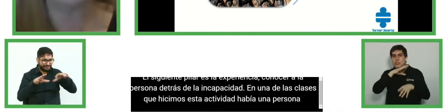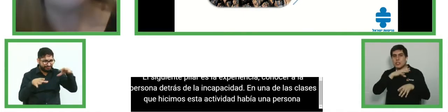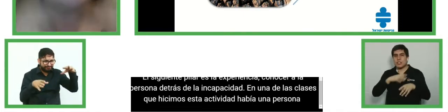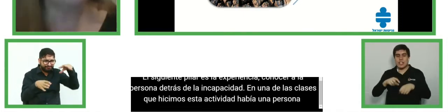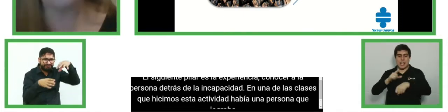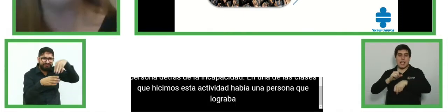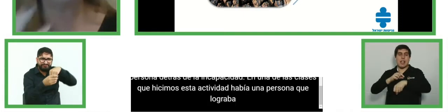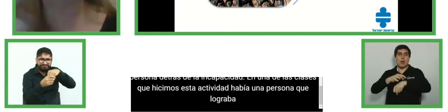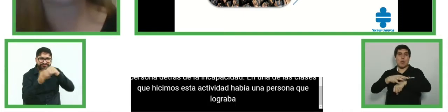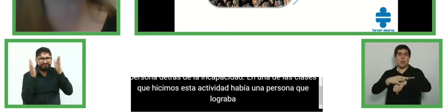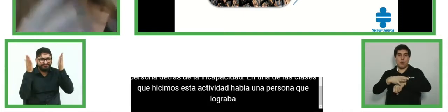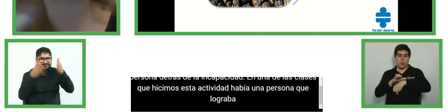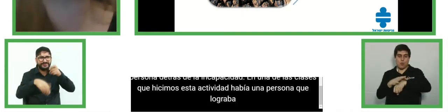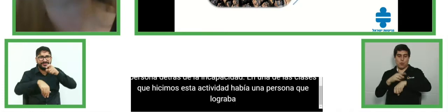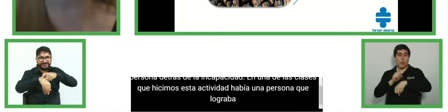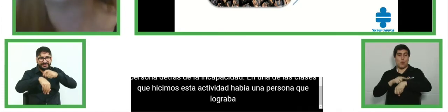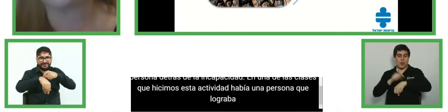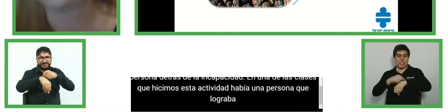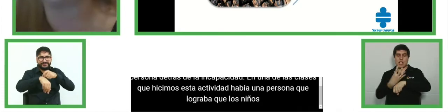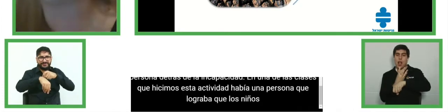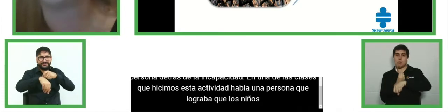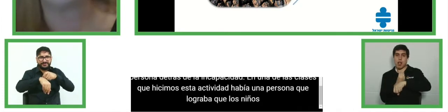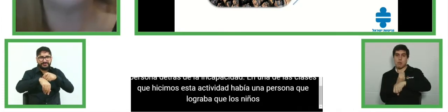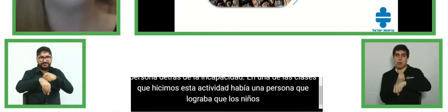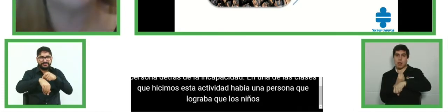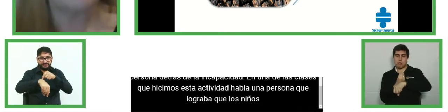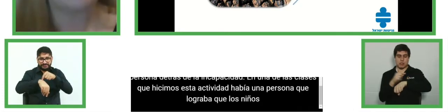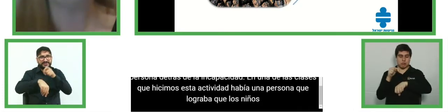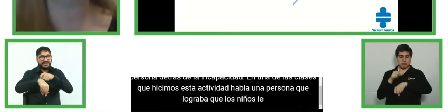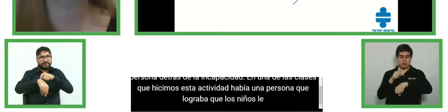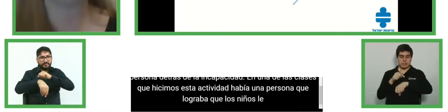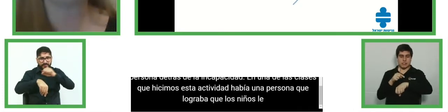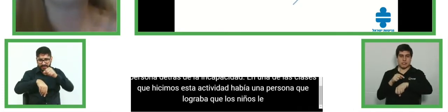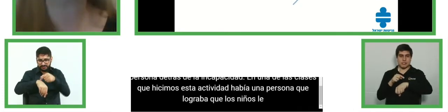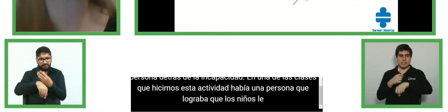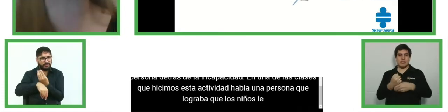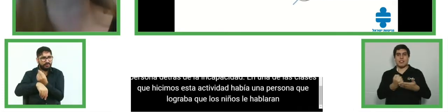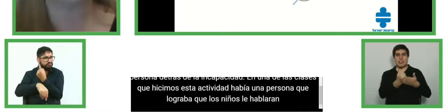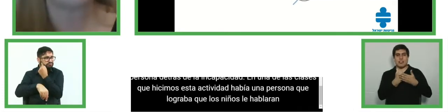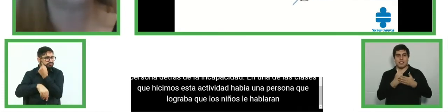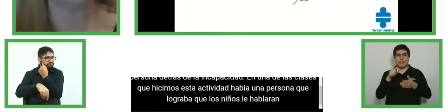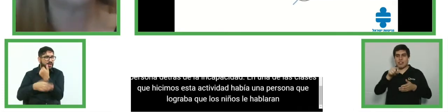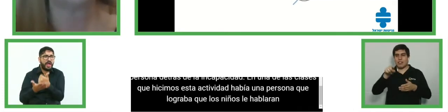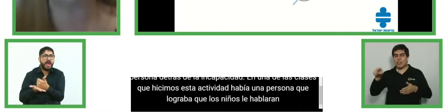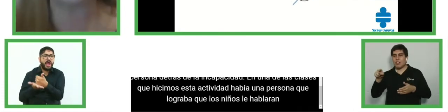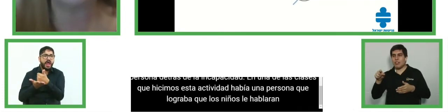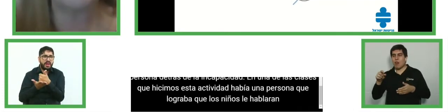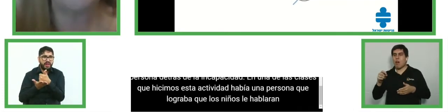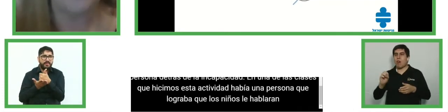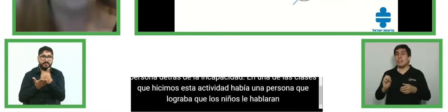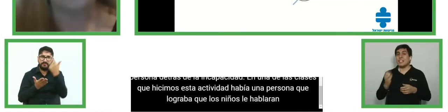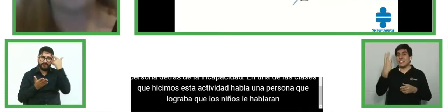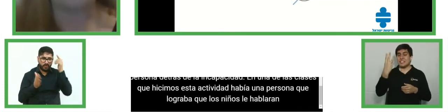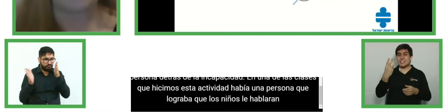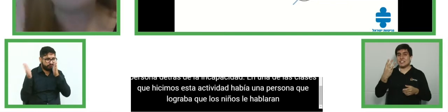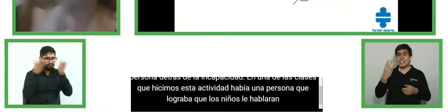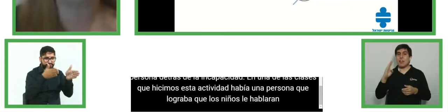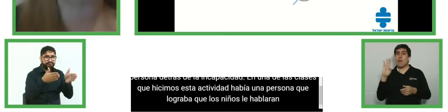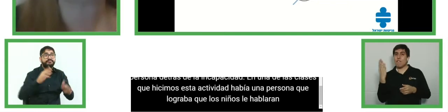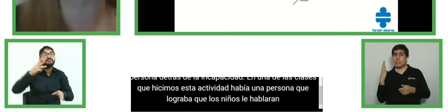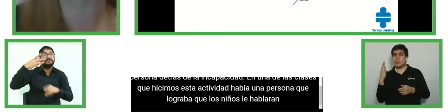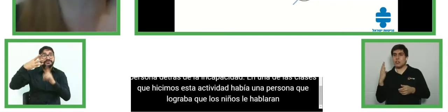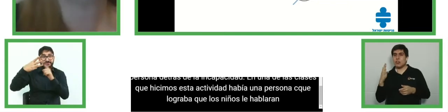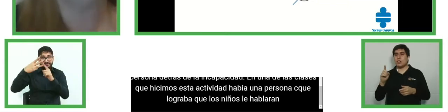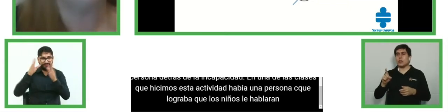el reloj que le habla y todo eso, todas esas cosas que les presentaba para ayudar a estos niños tercero básico. Uno levantó la mano y dijo,